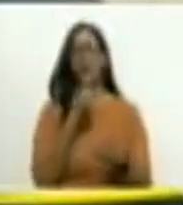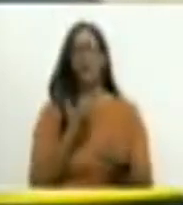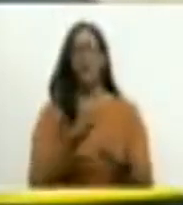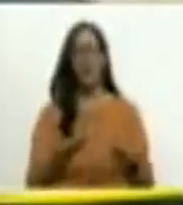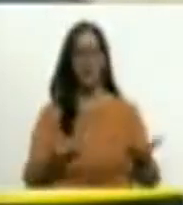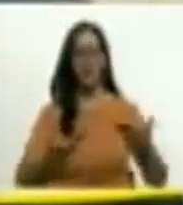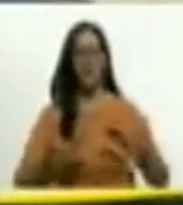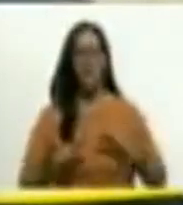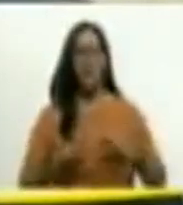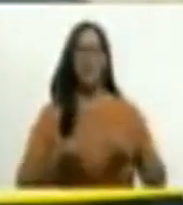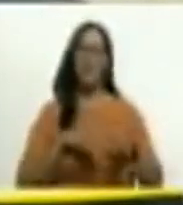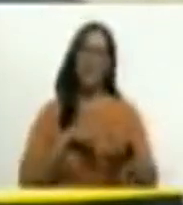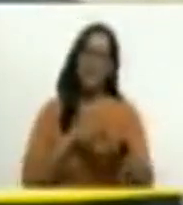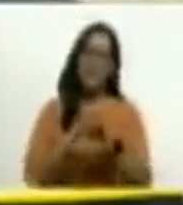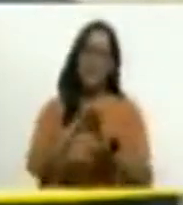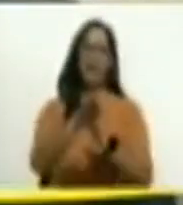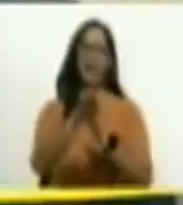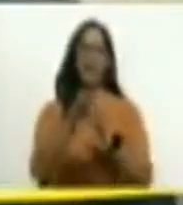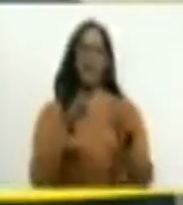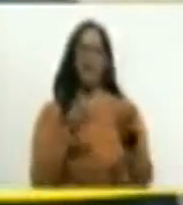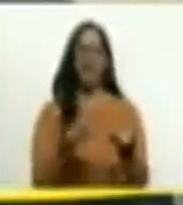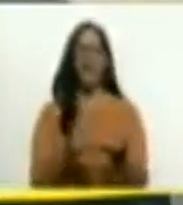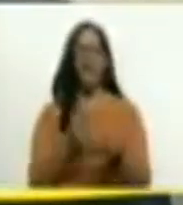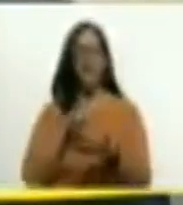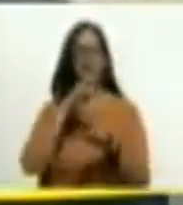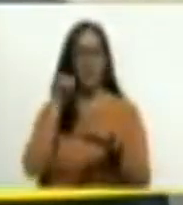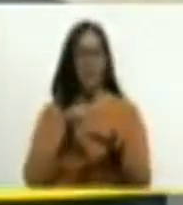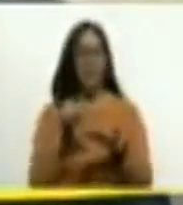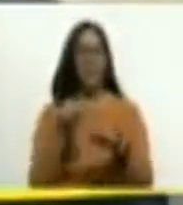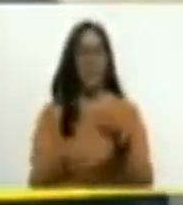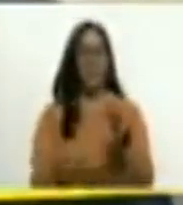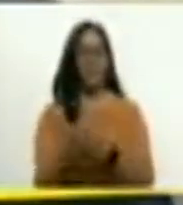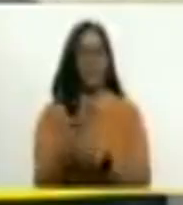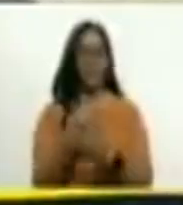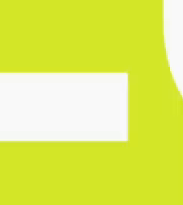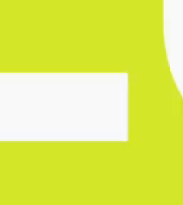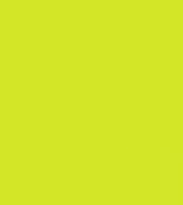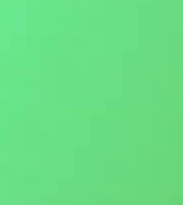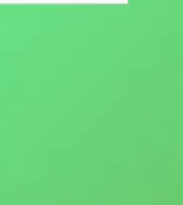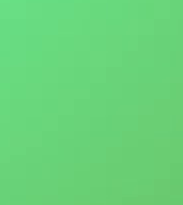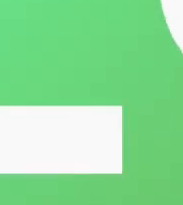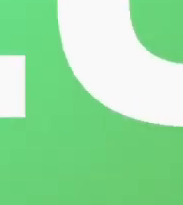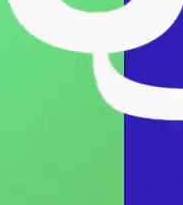para seguir avanzando en el desarrollo nacional, en la creación y la generación de riqueza.